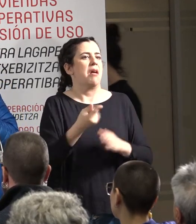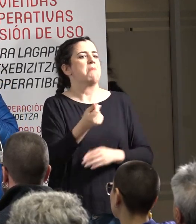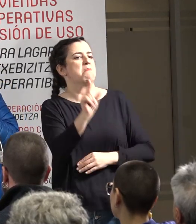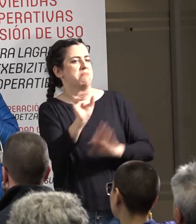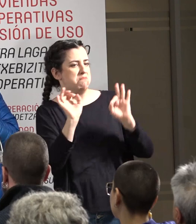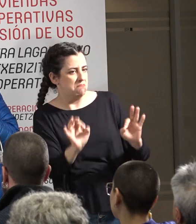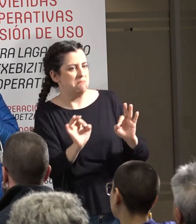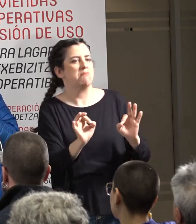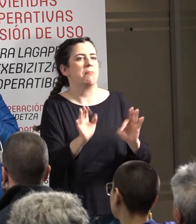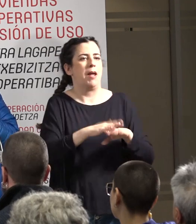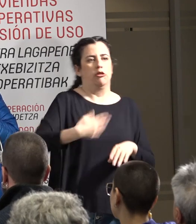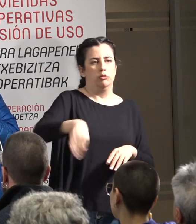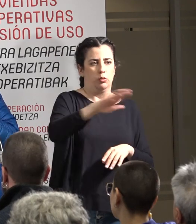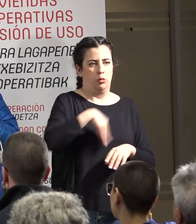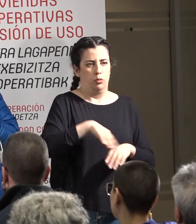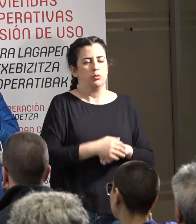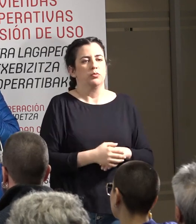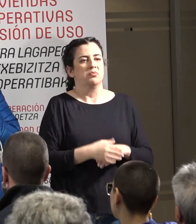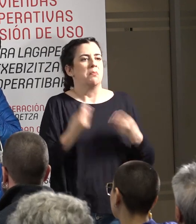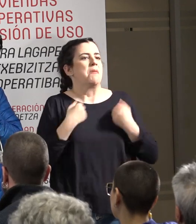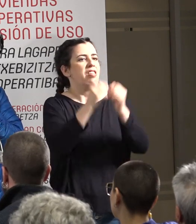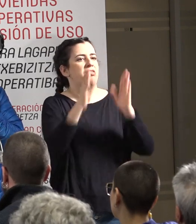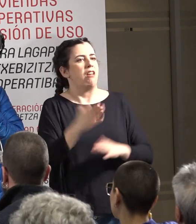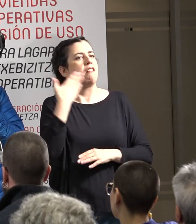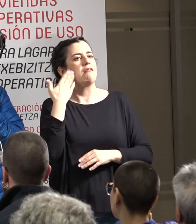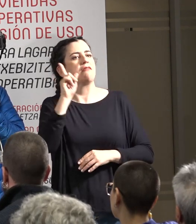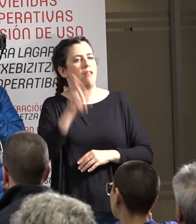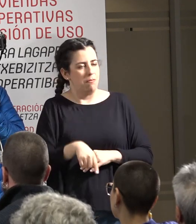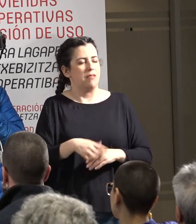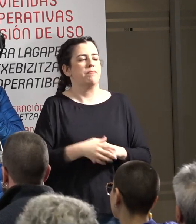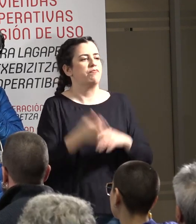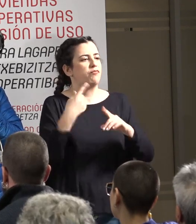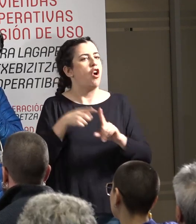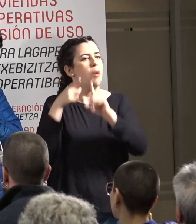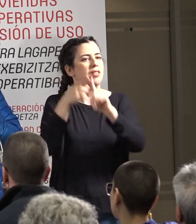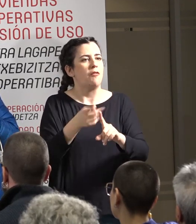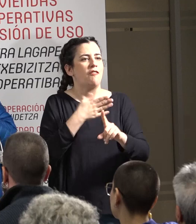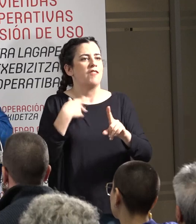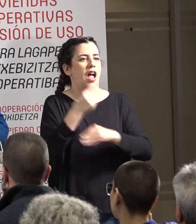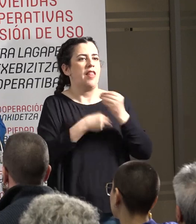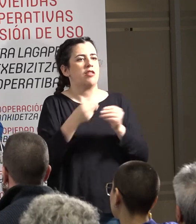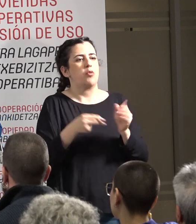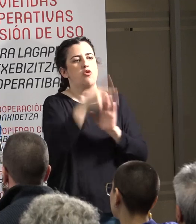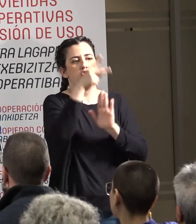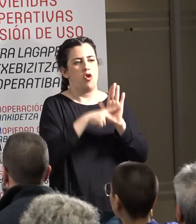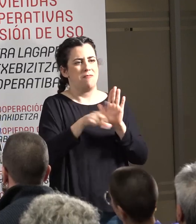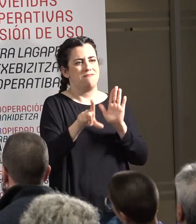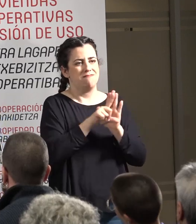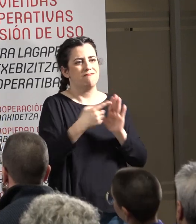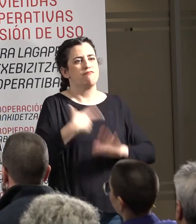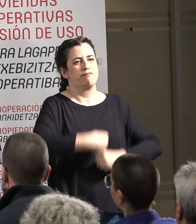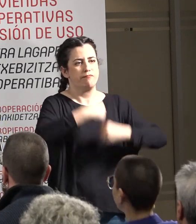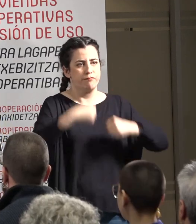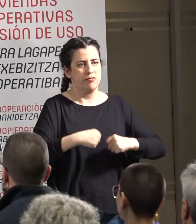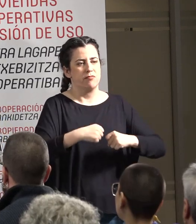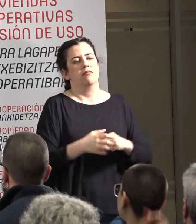para todas, a una vivienda asequible, a una vivienda digna. Nuestro objetivo es el de crear un marco legal sólido que nos permita hacer frente a